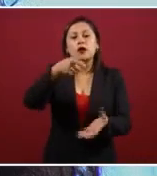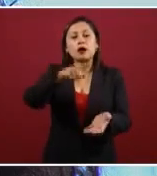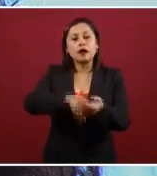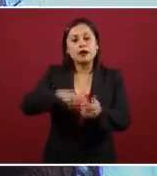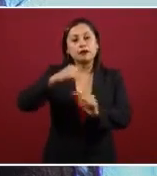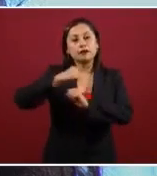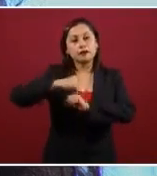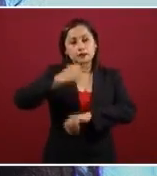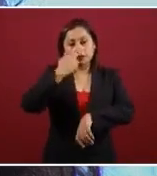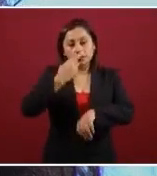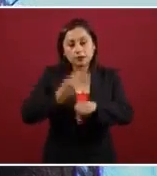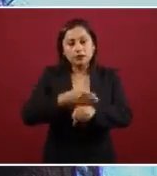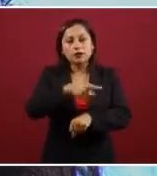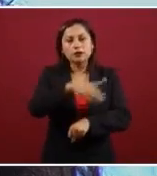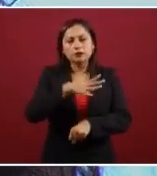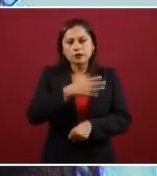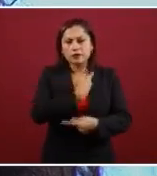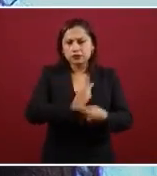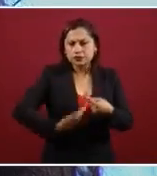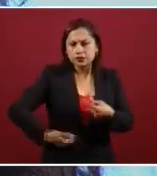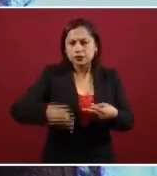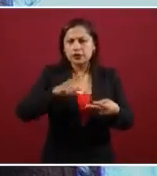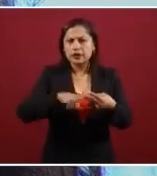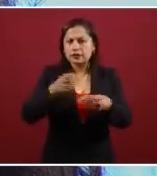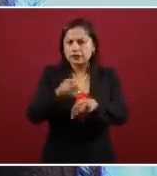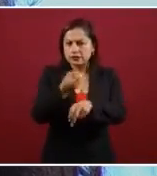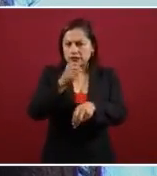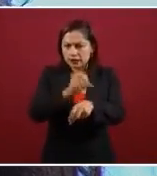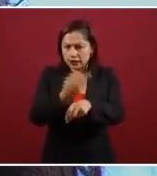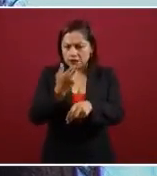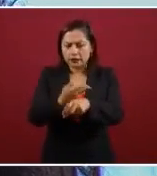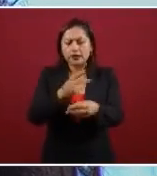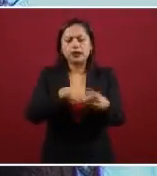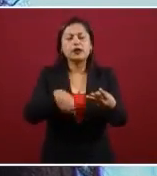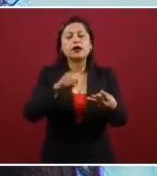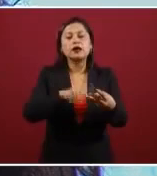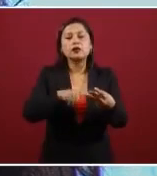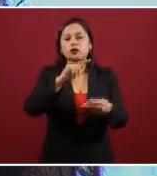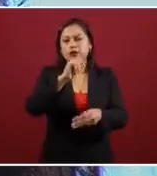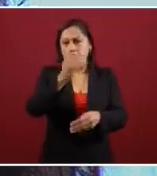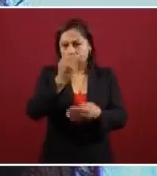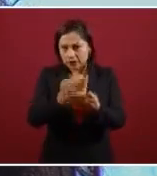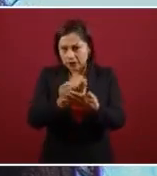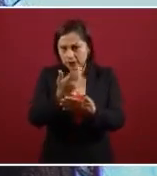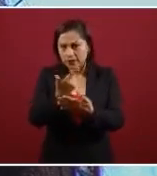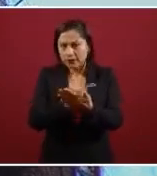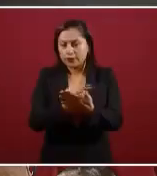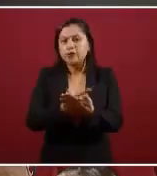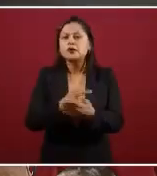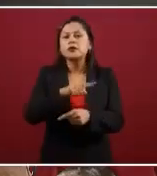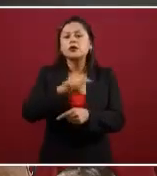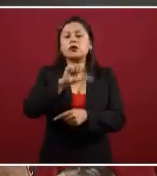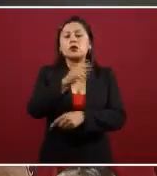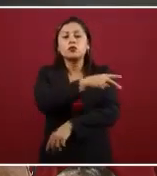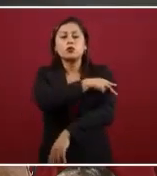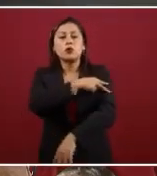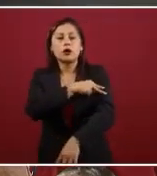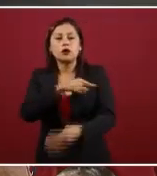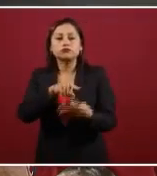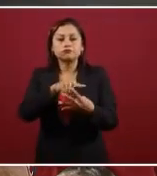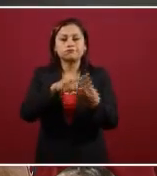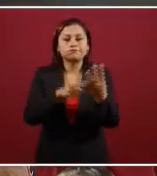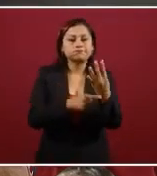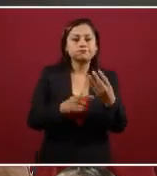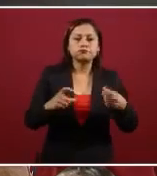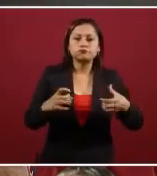su presidente, presidenta, su secretario, su tesorero, a su vocal, a quien hace el vocal de vigilancia. Y en